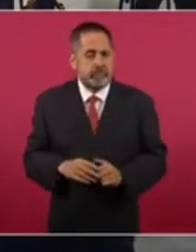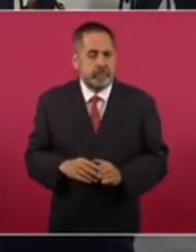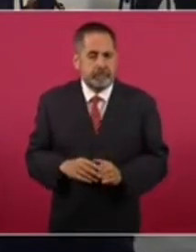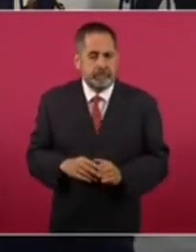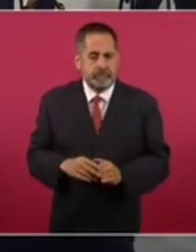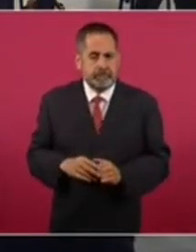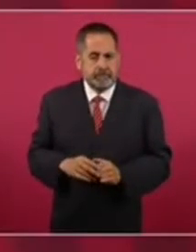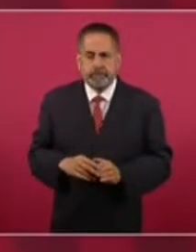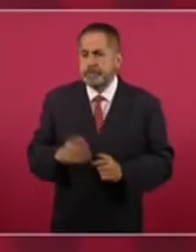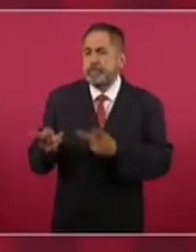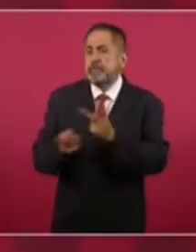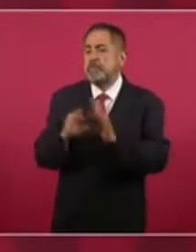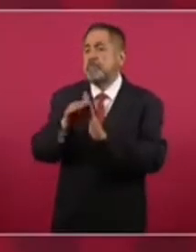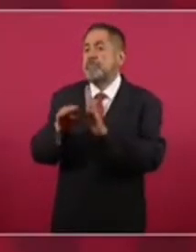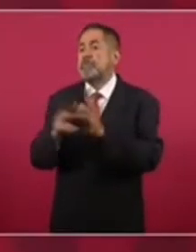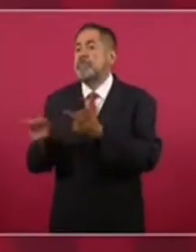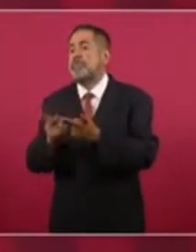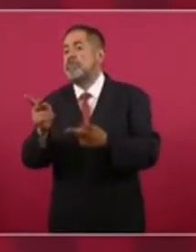a las consultas?